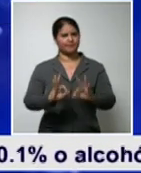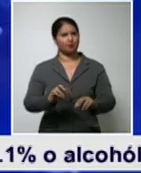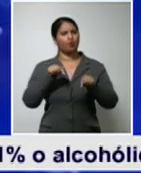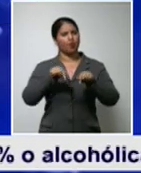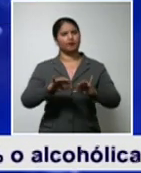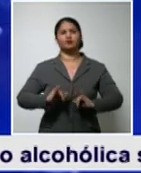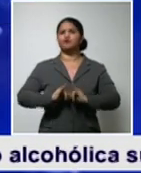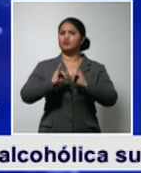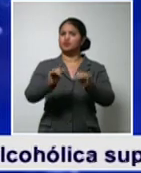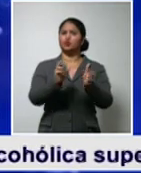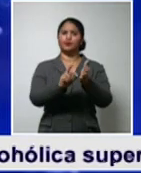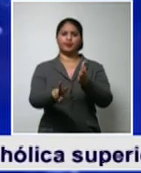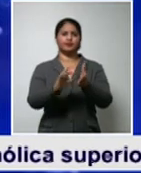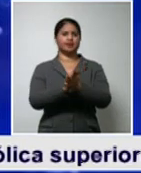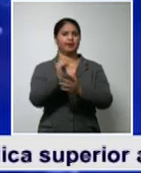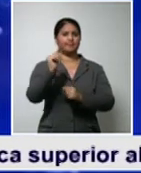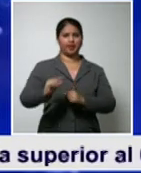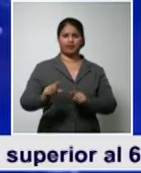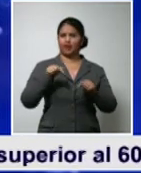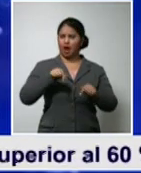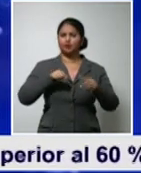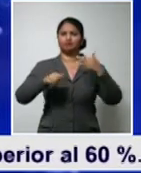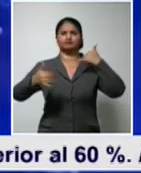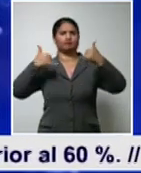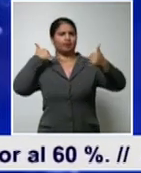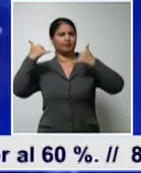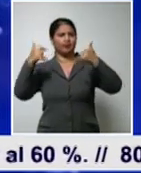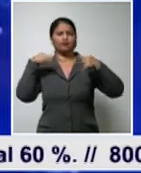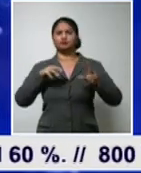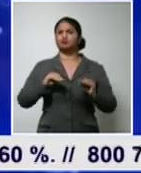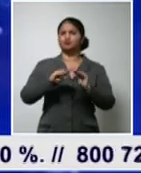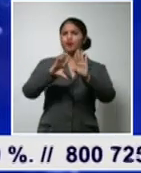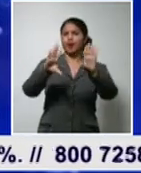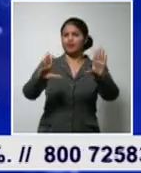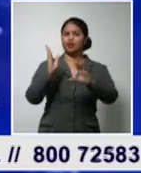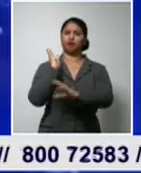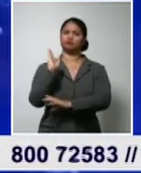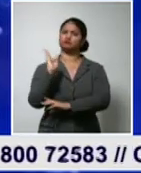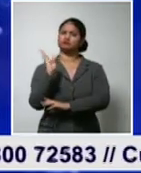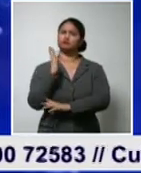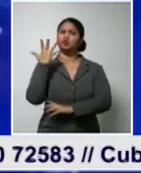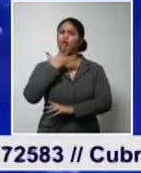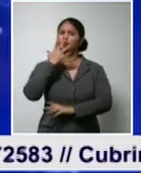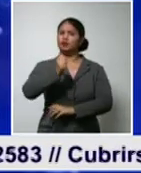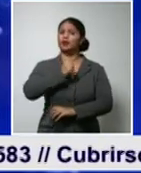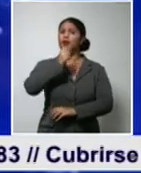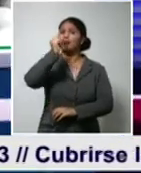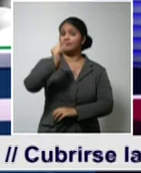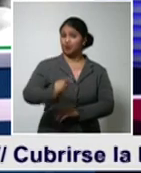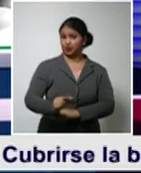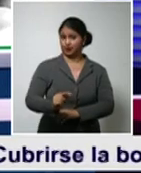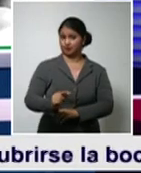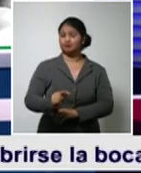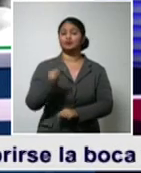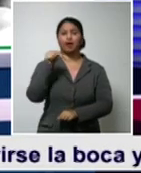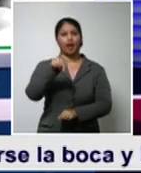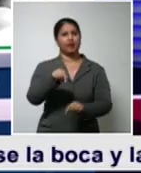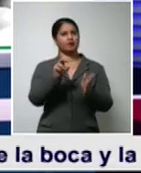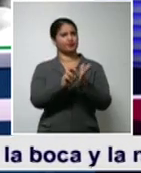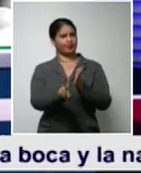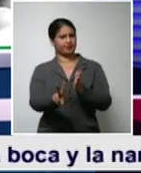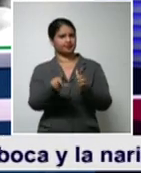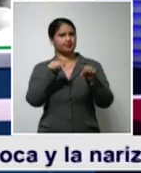de Mayabeque, tenemos contacto en esta mañana, en esta conferencia de prensa, con esa provincia, uno de los territorios